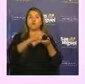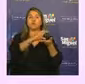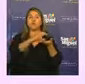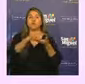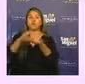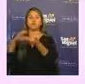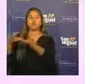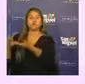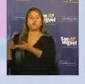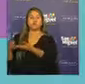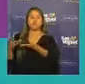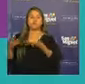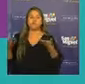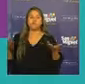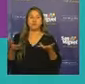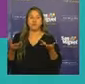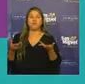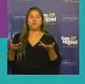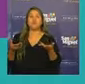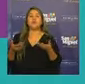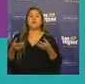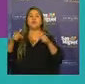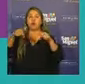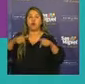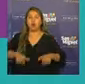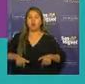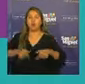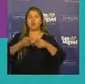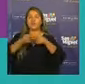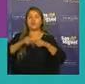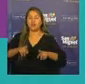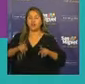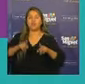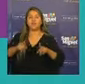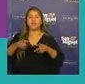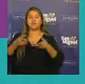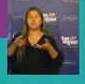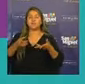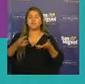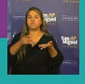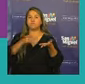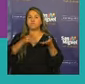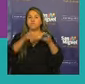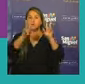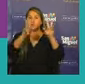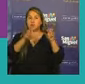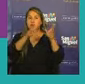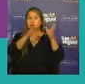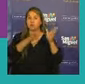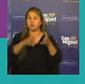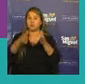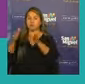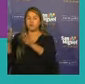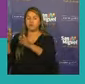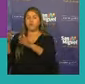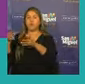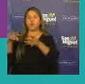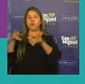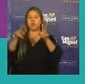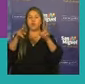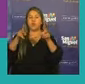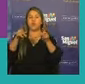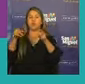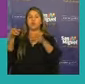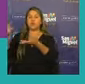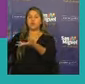se distribuye de varios ingresos. Hoy día son varios ejes los que consideran y van sumando a los ingresos